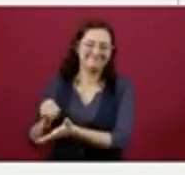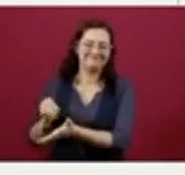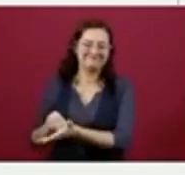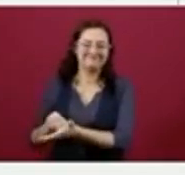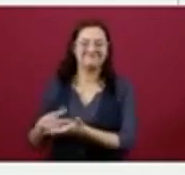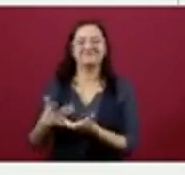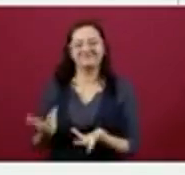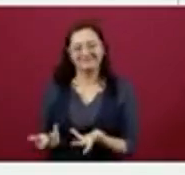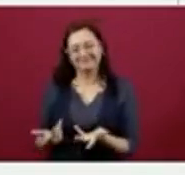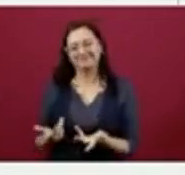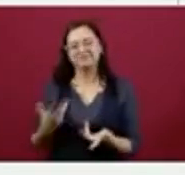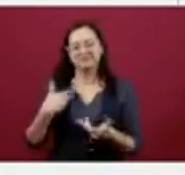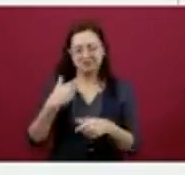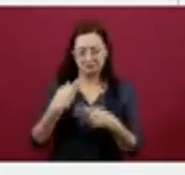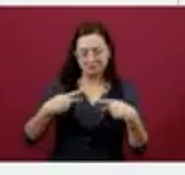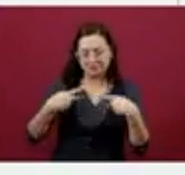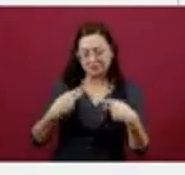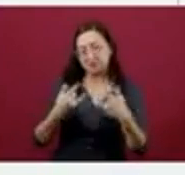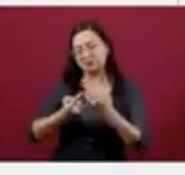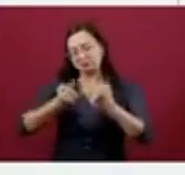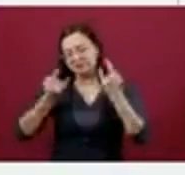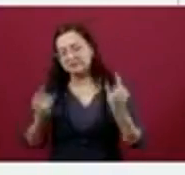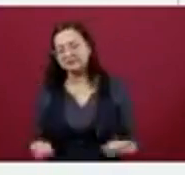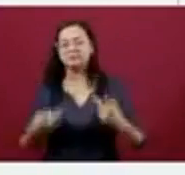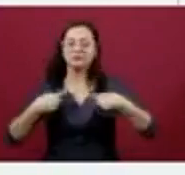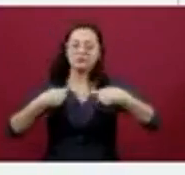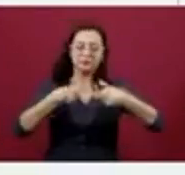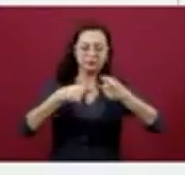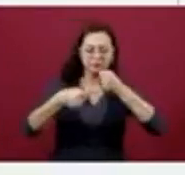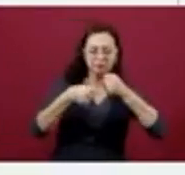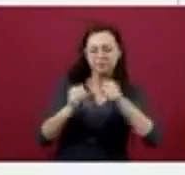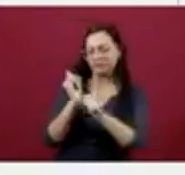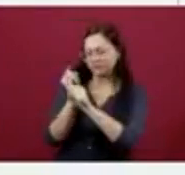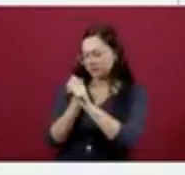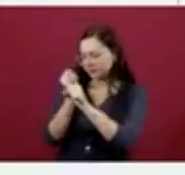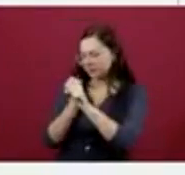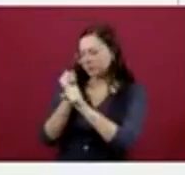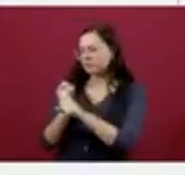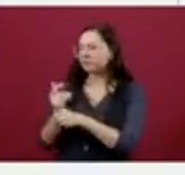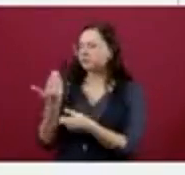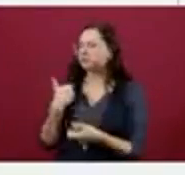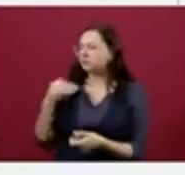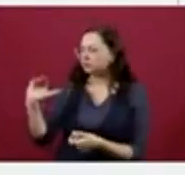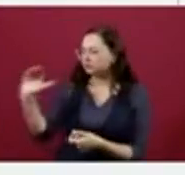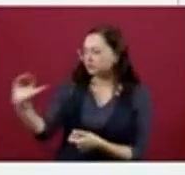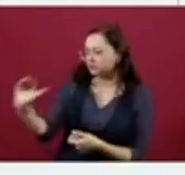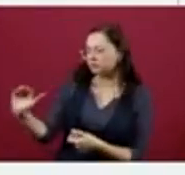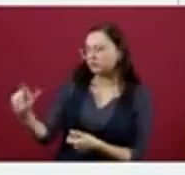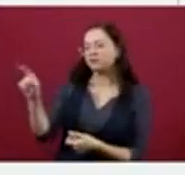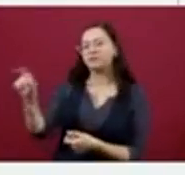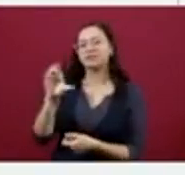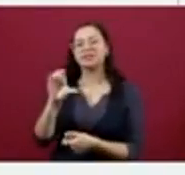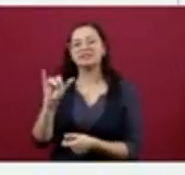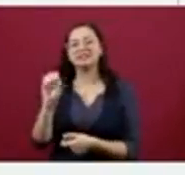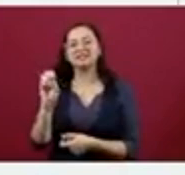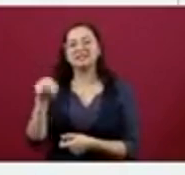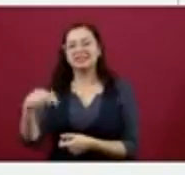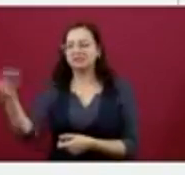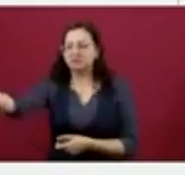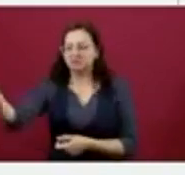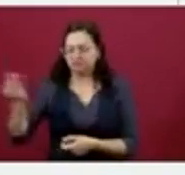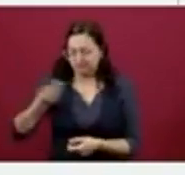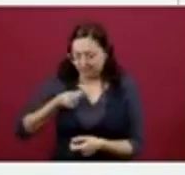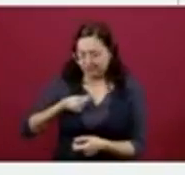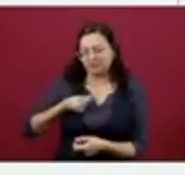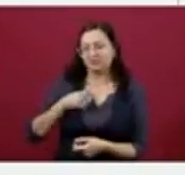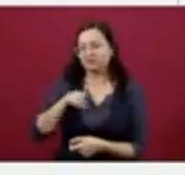quienes hicieron investigaciones ahí, historiadores, periodistas, lo que recibían era una documentación que proporcionaba el CISEN, no el